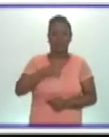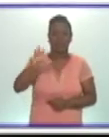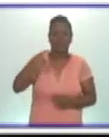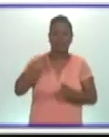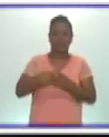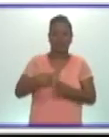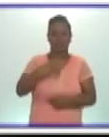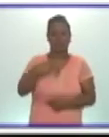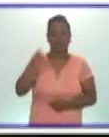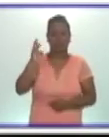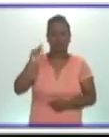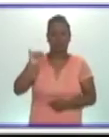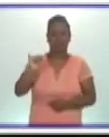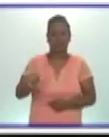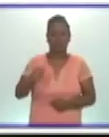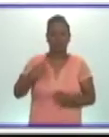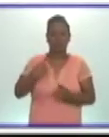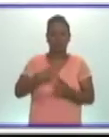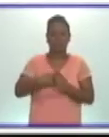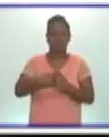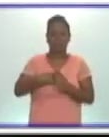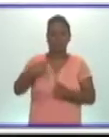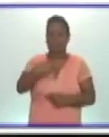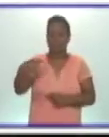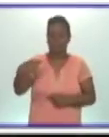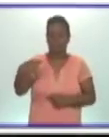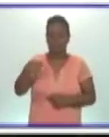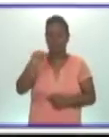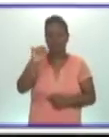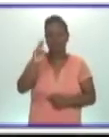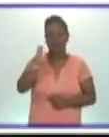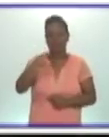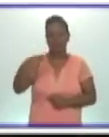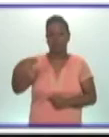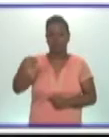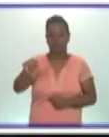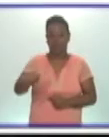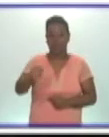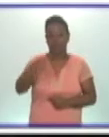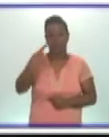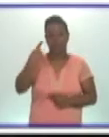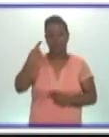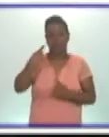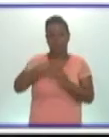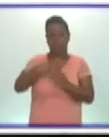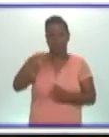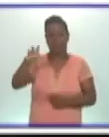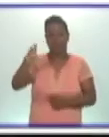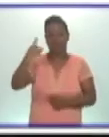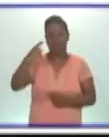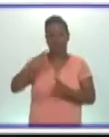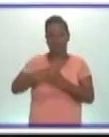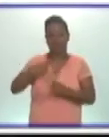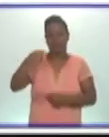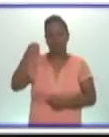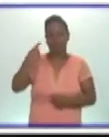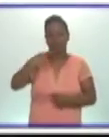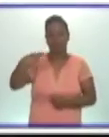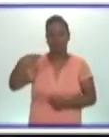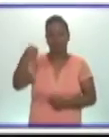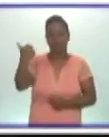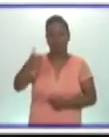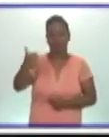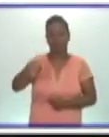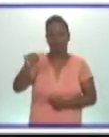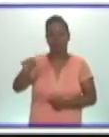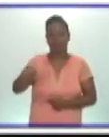2y más 5x menos 10y menos 2x. Voy a sumar los términos semejantes en orden alfabético, así